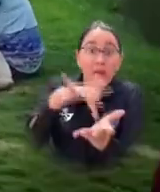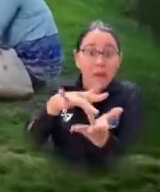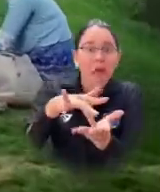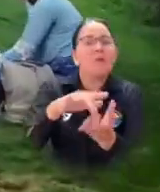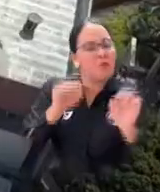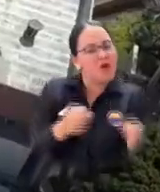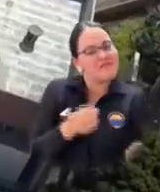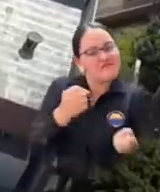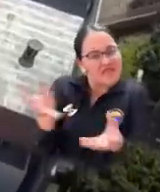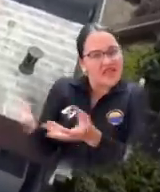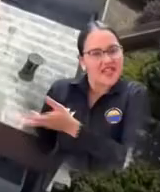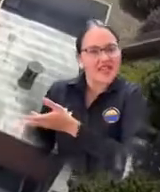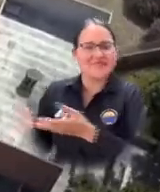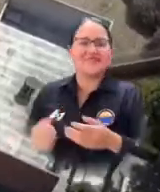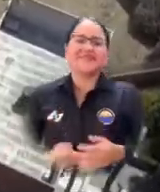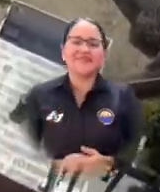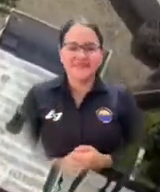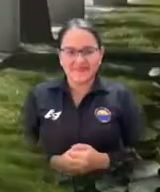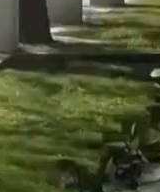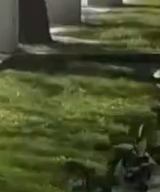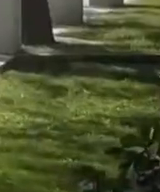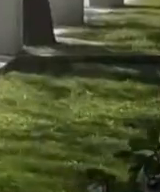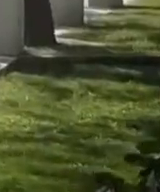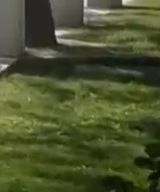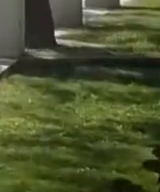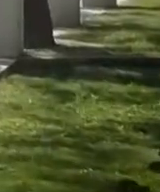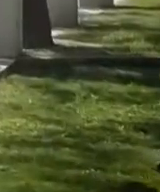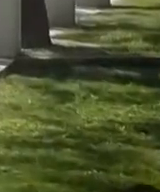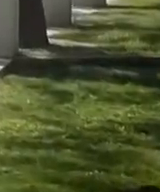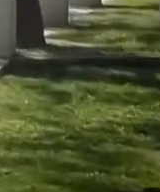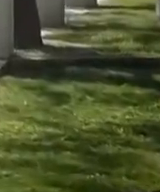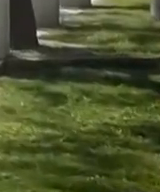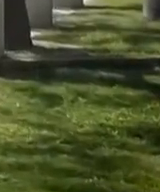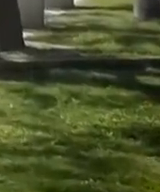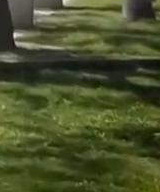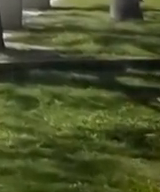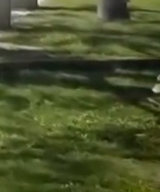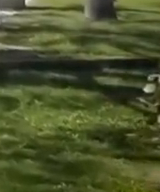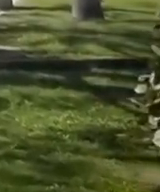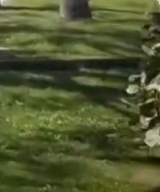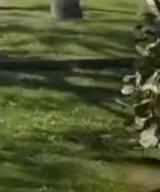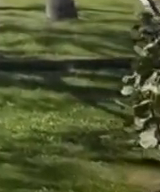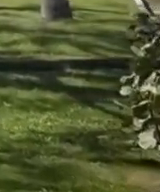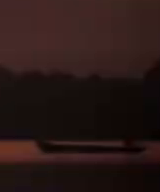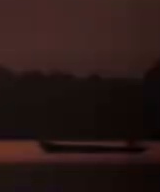una vez se restablezca la presencialidad.